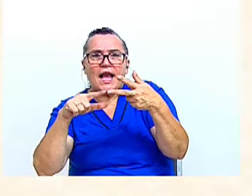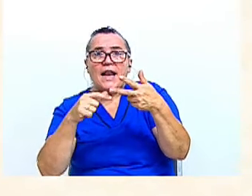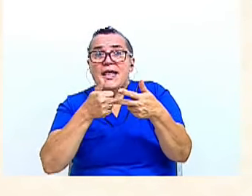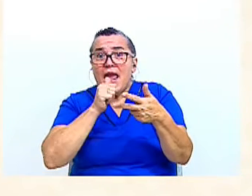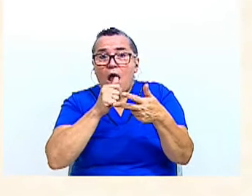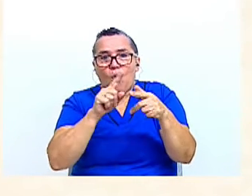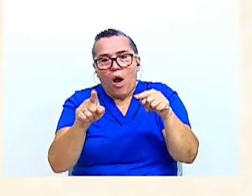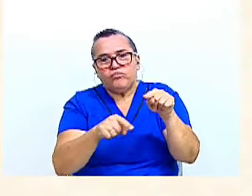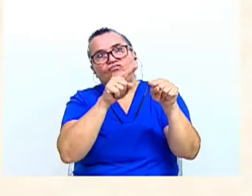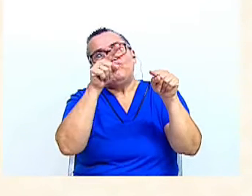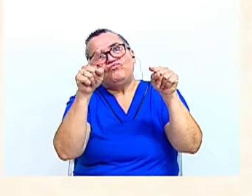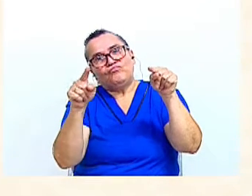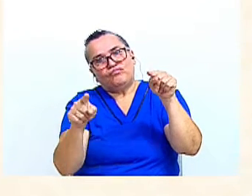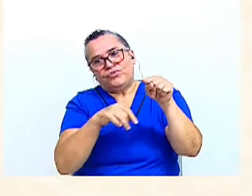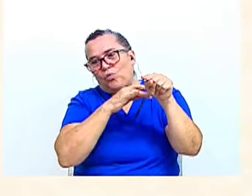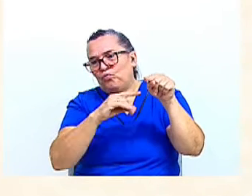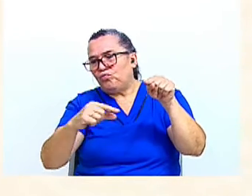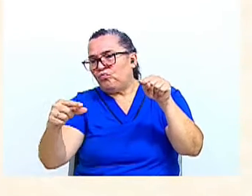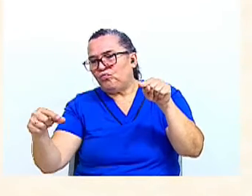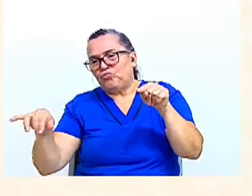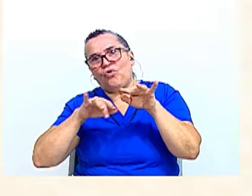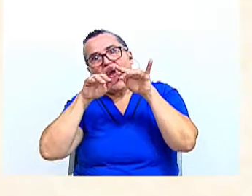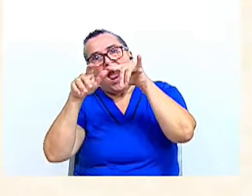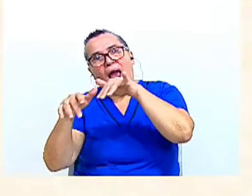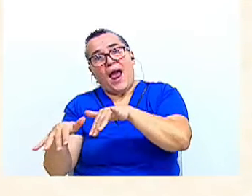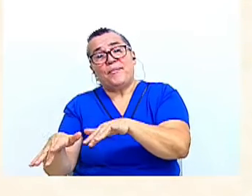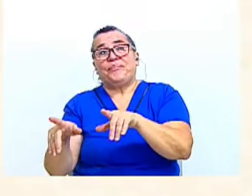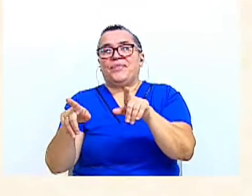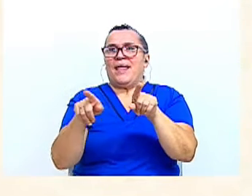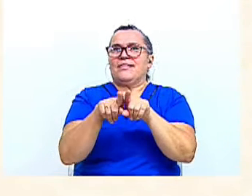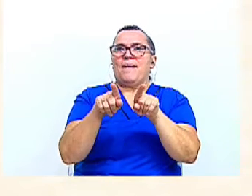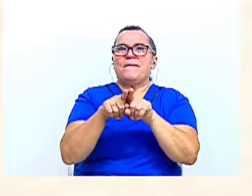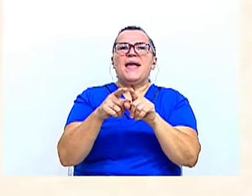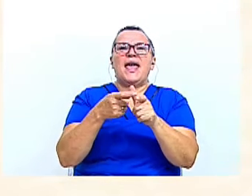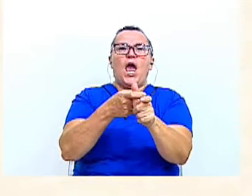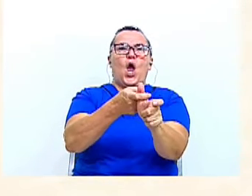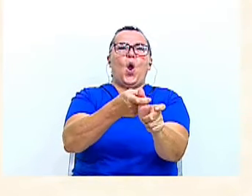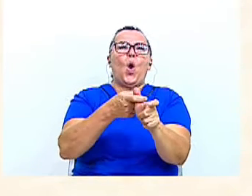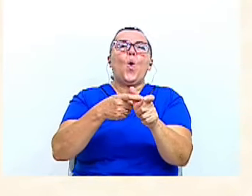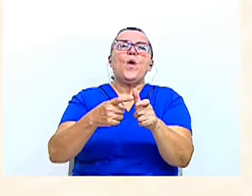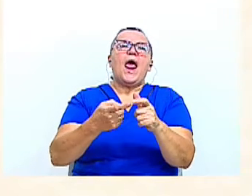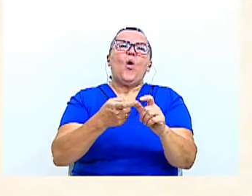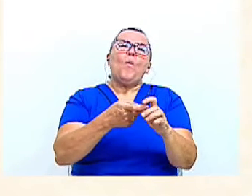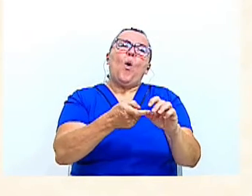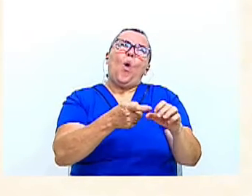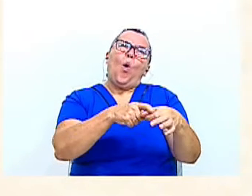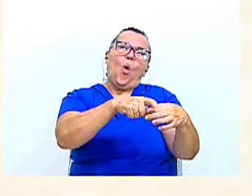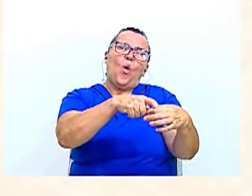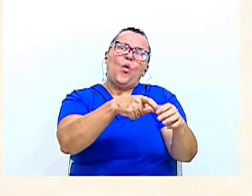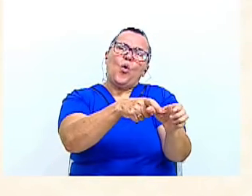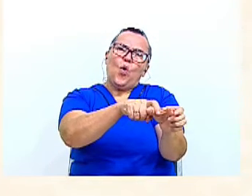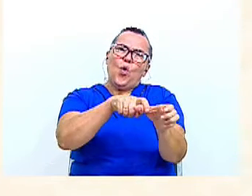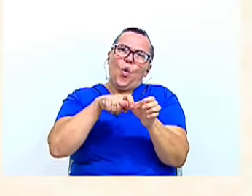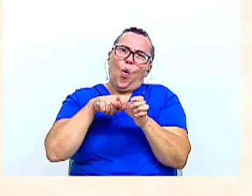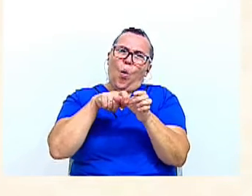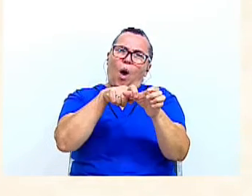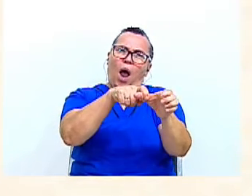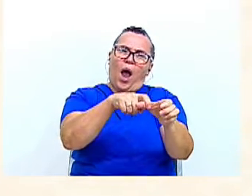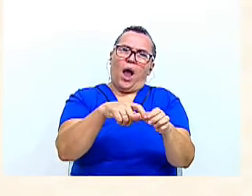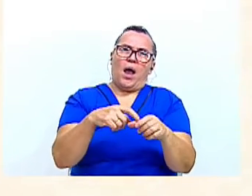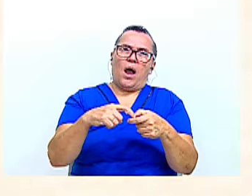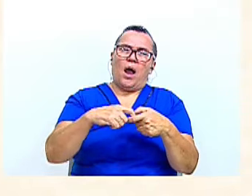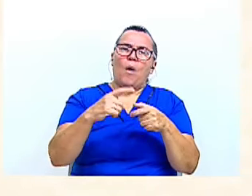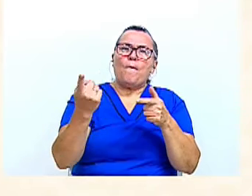agua. Vemos en la segunda ilustración una grúa hecha de madera, que se utilizaba para elevar